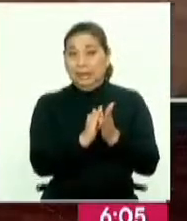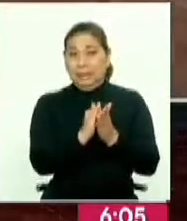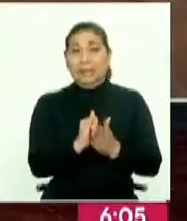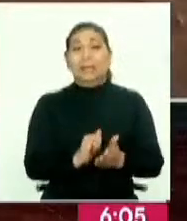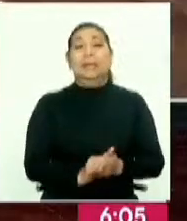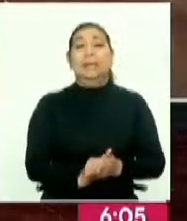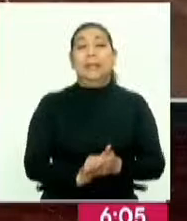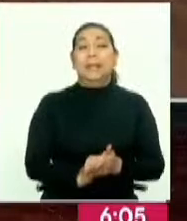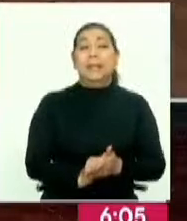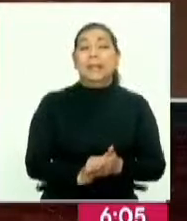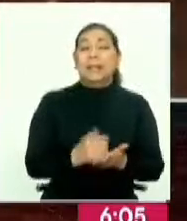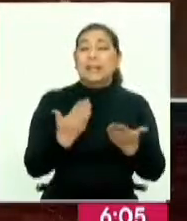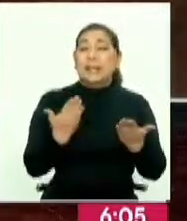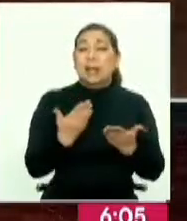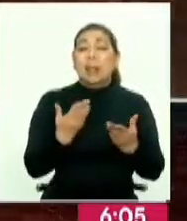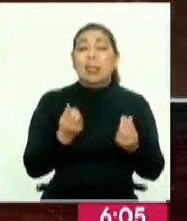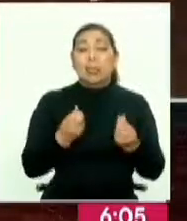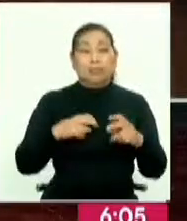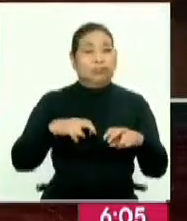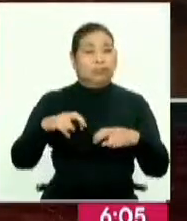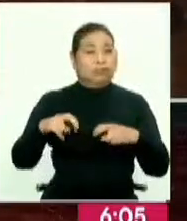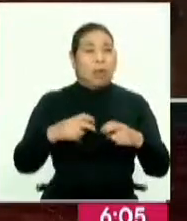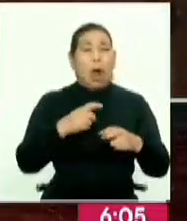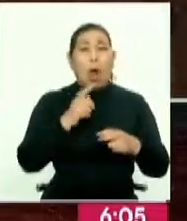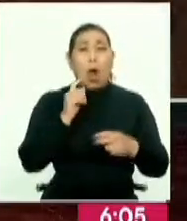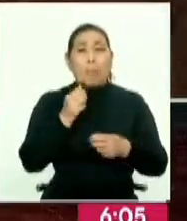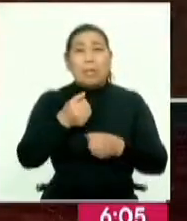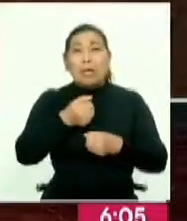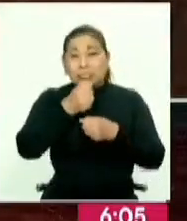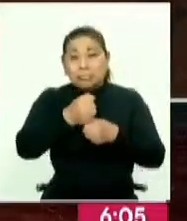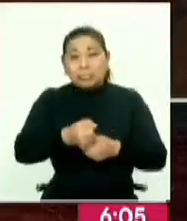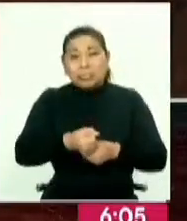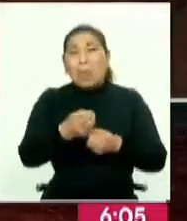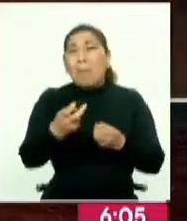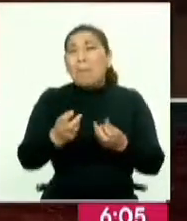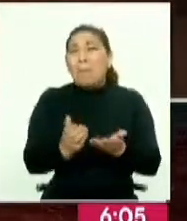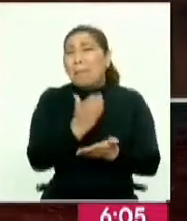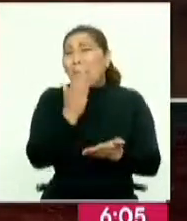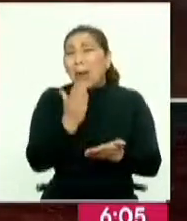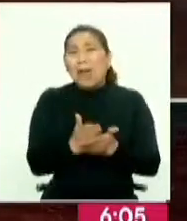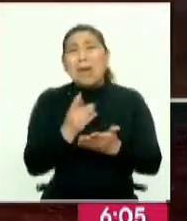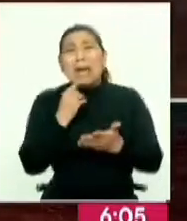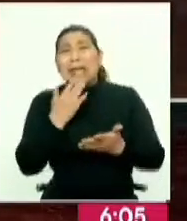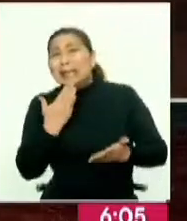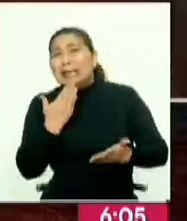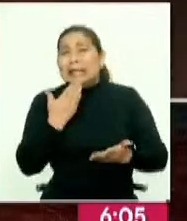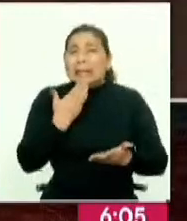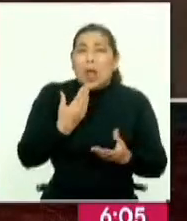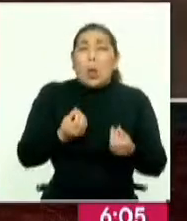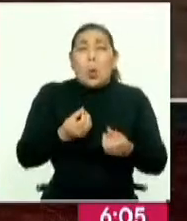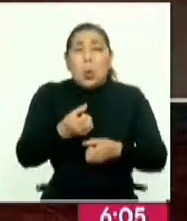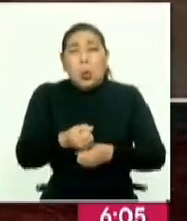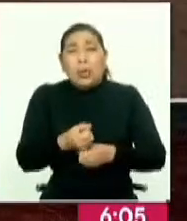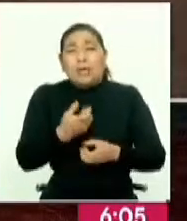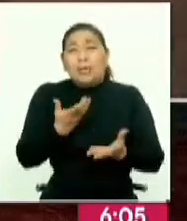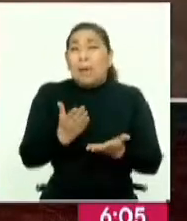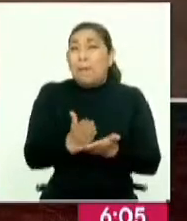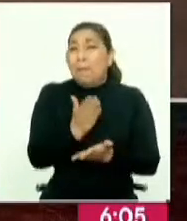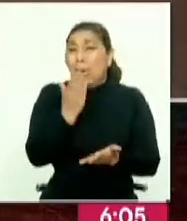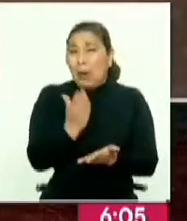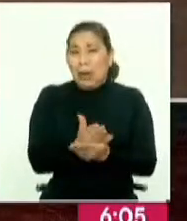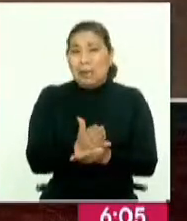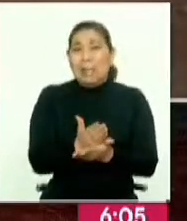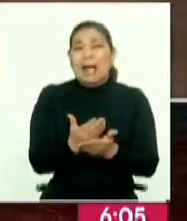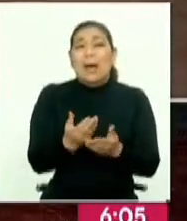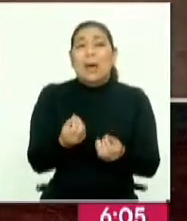iván ahumada el recorrido que ha tenido que hacer los bomberos y las dificultades a las que se han tenido que enfrentar las dificultades ya